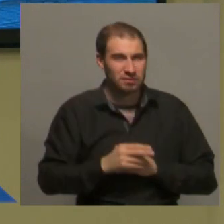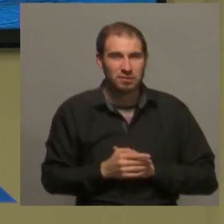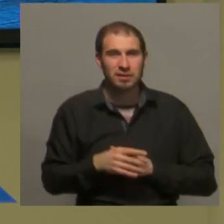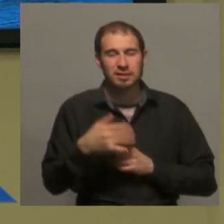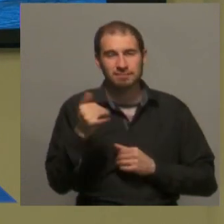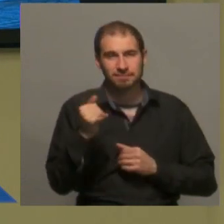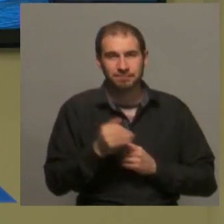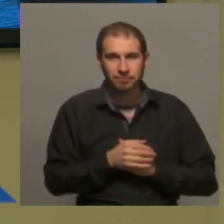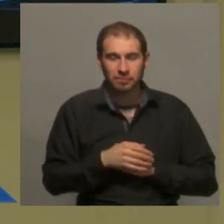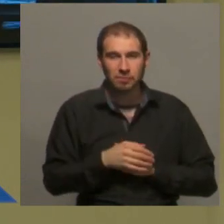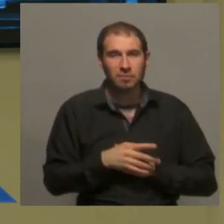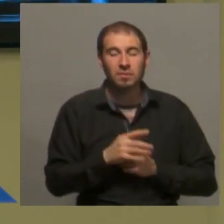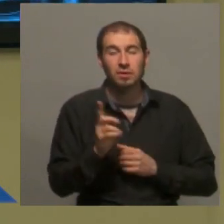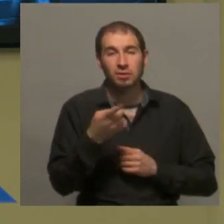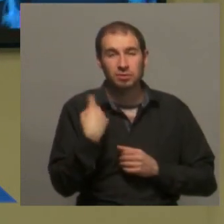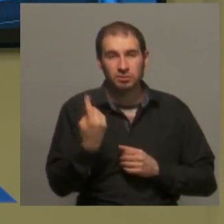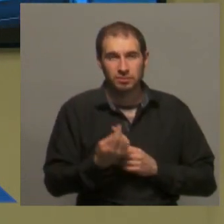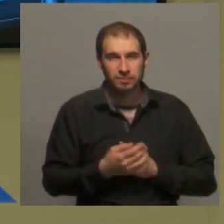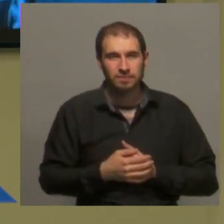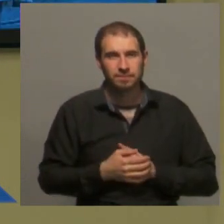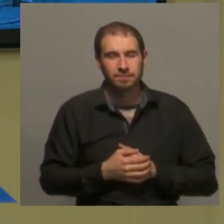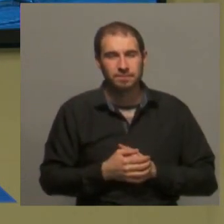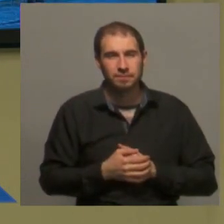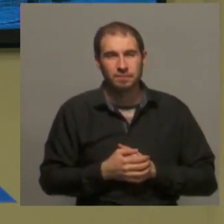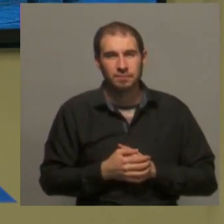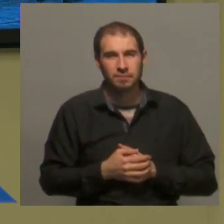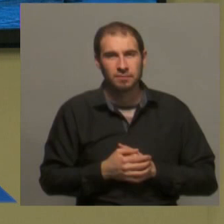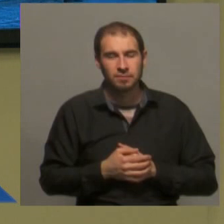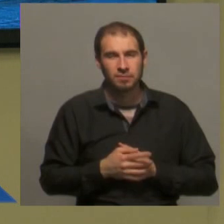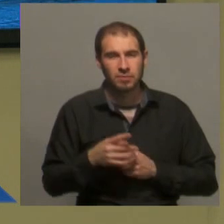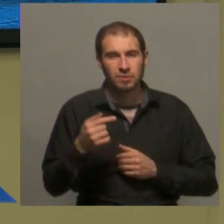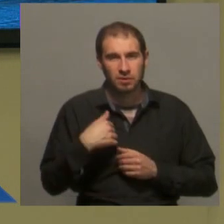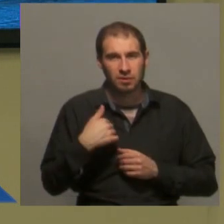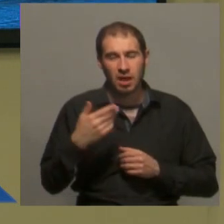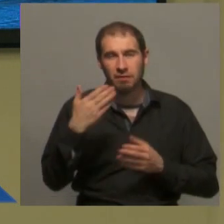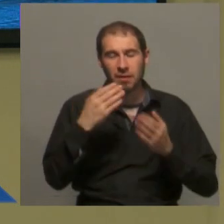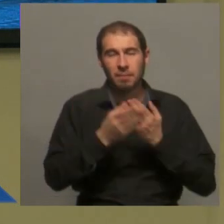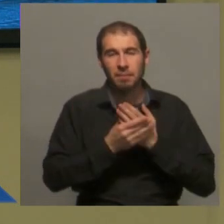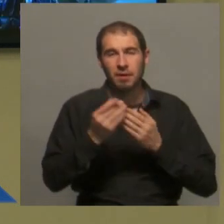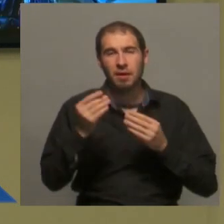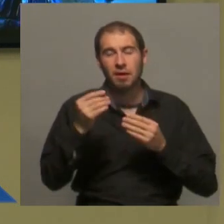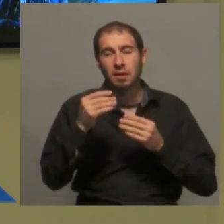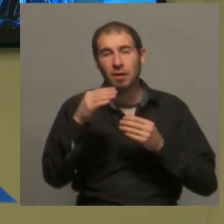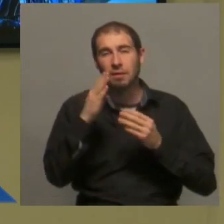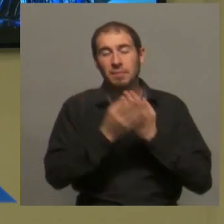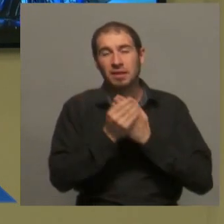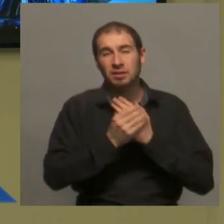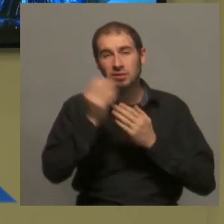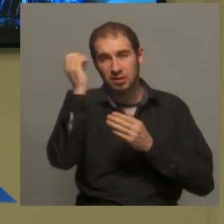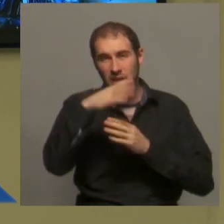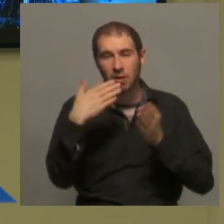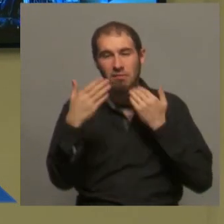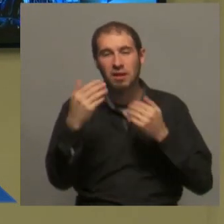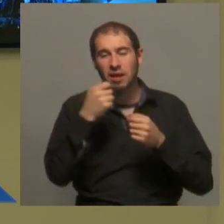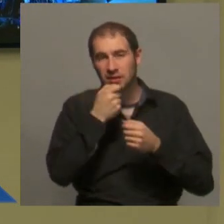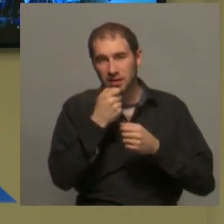Claro, nosotros, mire, nosotros hemos podido ya, me acabo de minutos de hablar con el ministro Bullaile para consensuar una